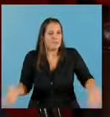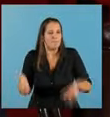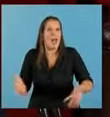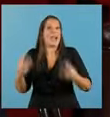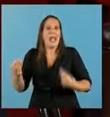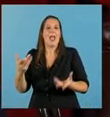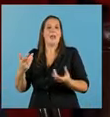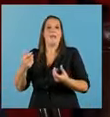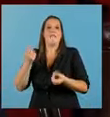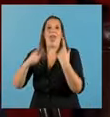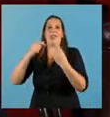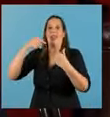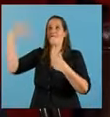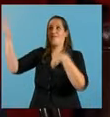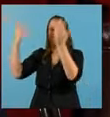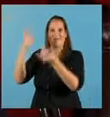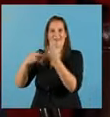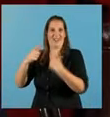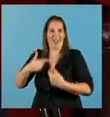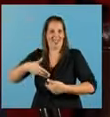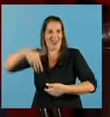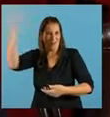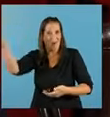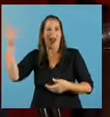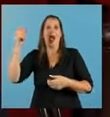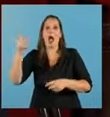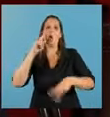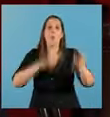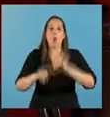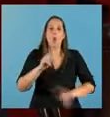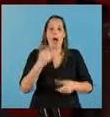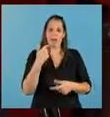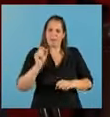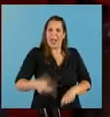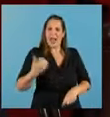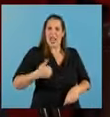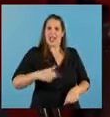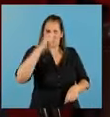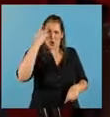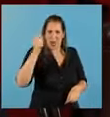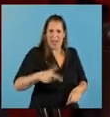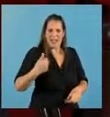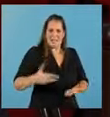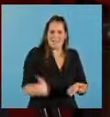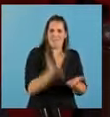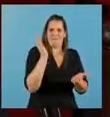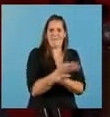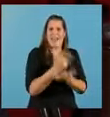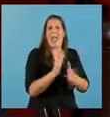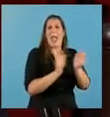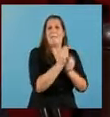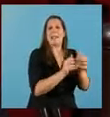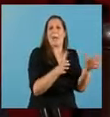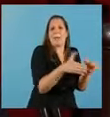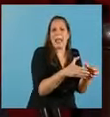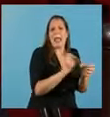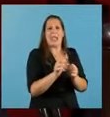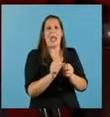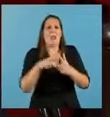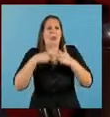salir del extractivismo y generar una industrialización de base nacional, PYME y tecnológica, que permita desarrollar